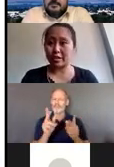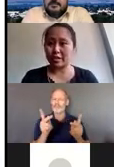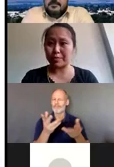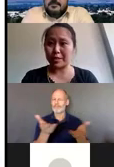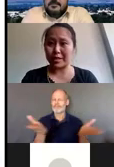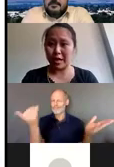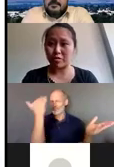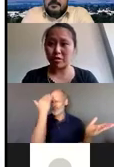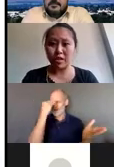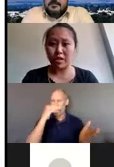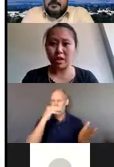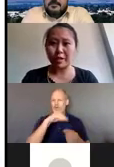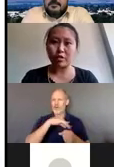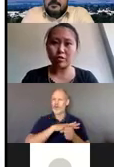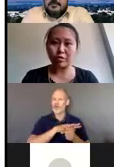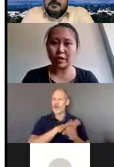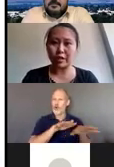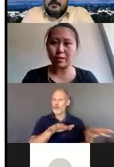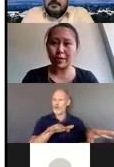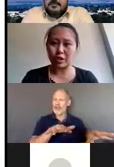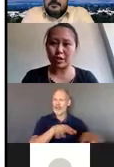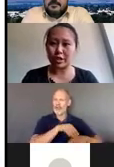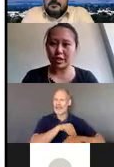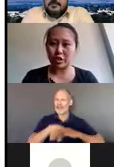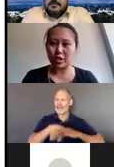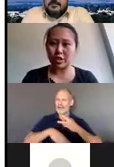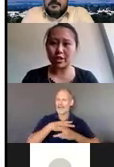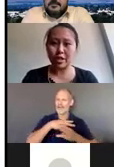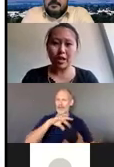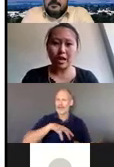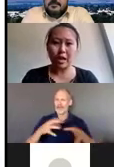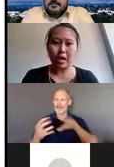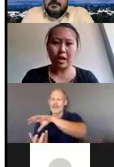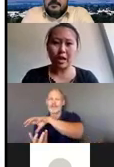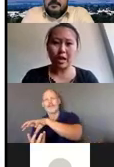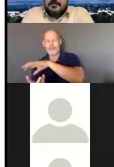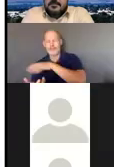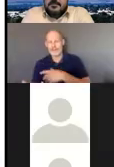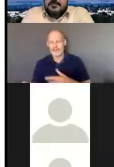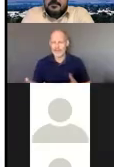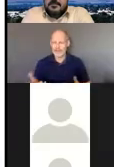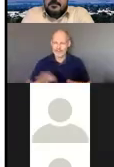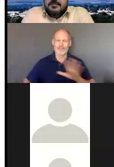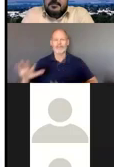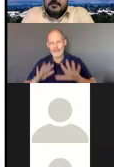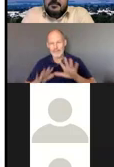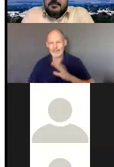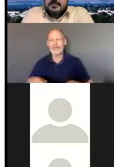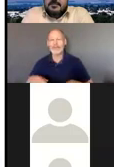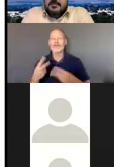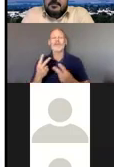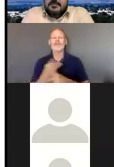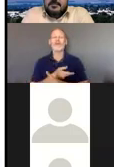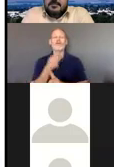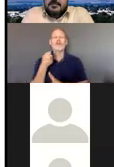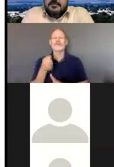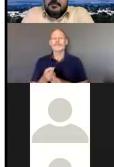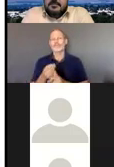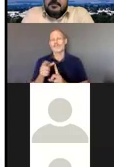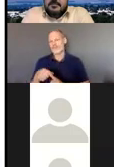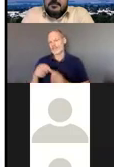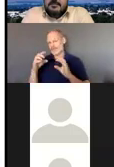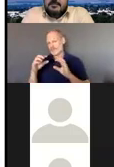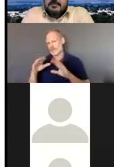muchas cosas de cabeza incluyendo educación especial y entonces lo que nosotros queremos hacer es